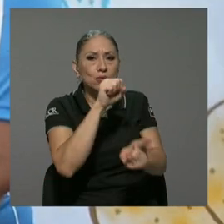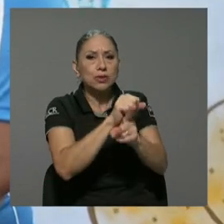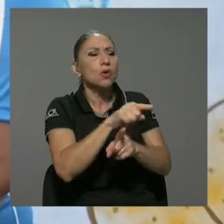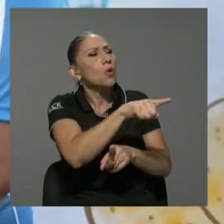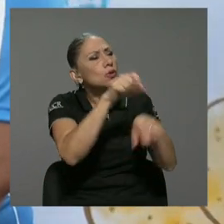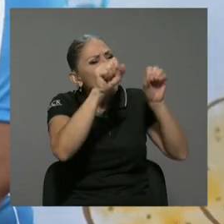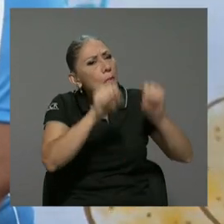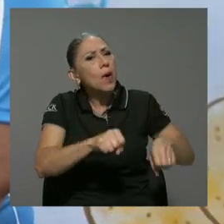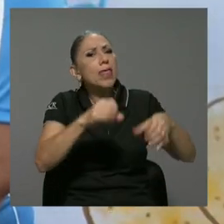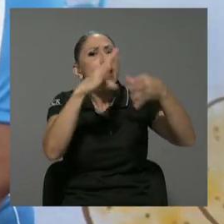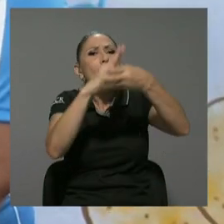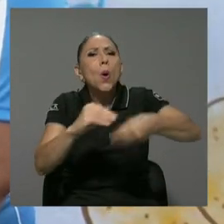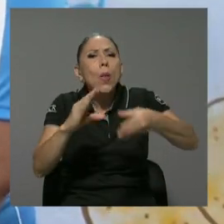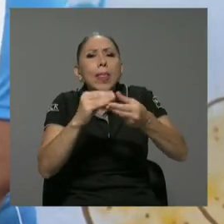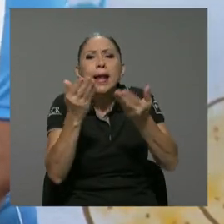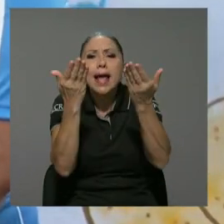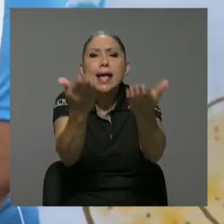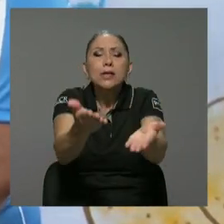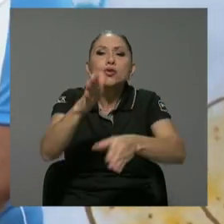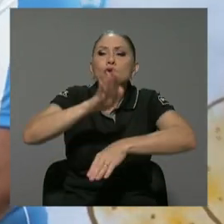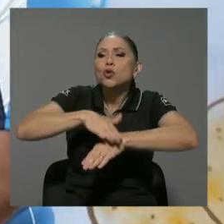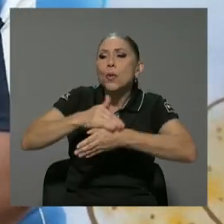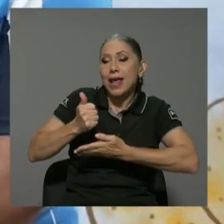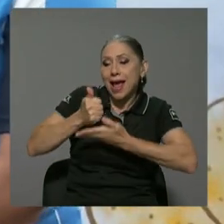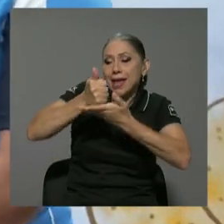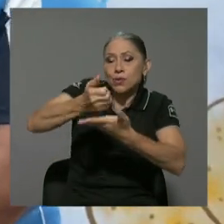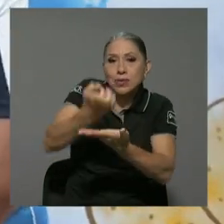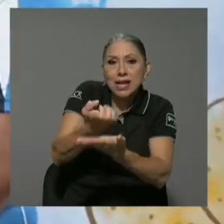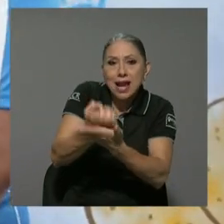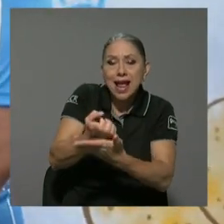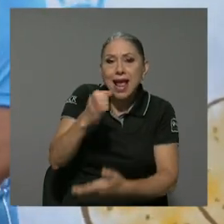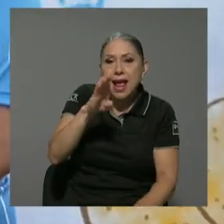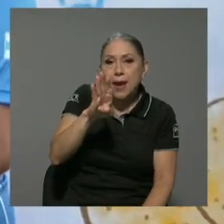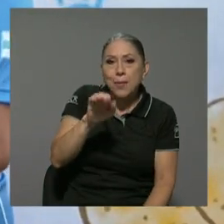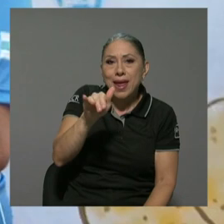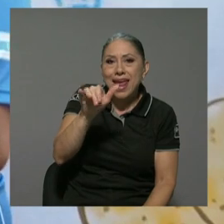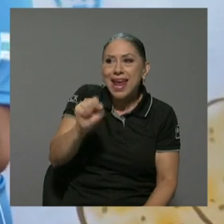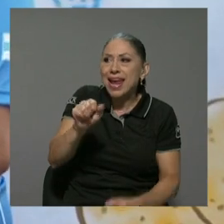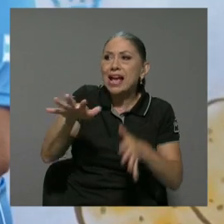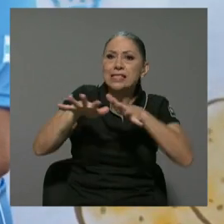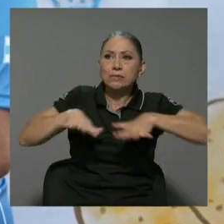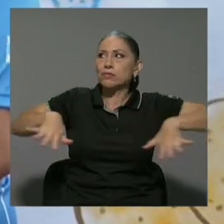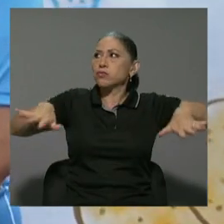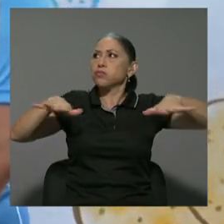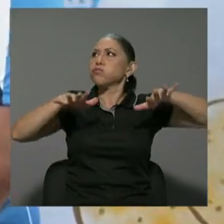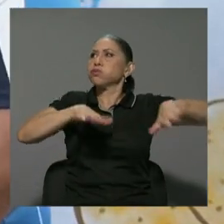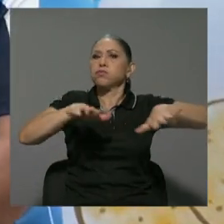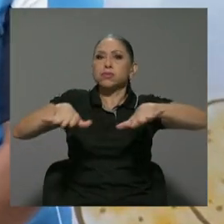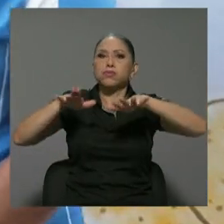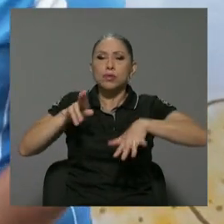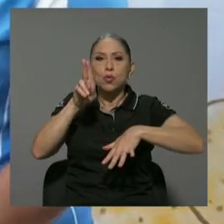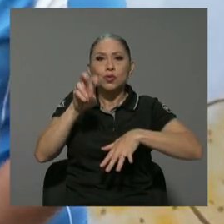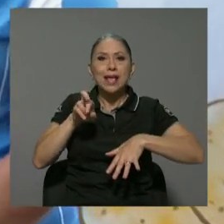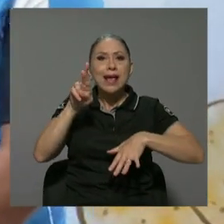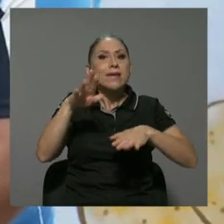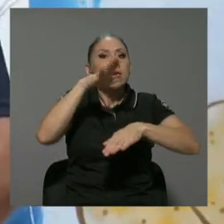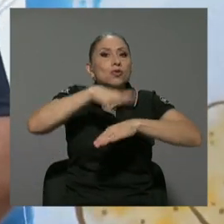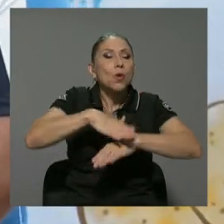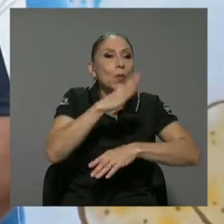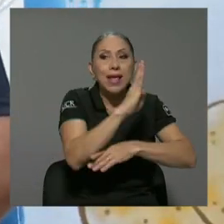sobre becas, sobre instalaciones, sobre bibliotecas, sobre dispositivos